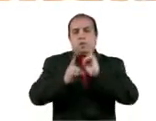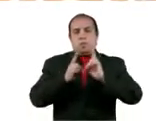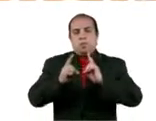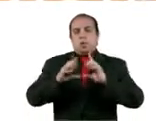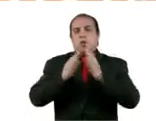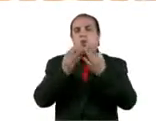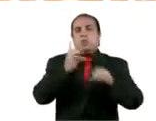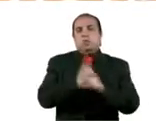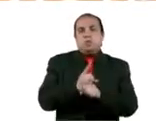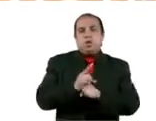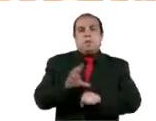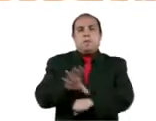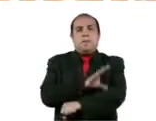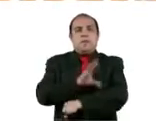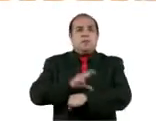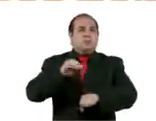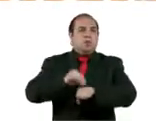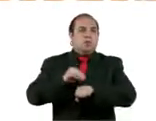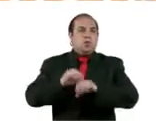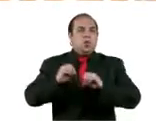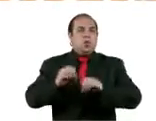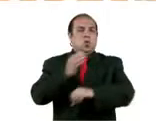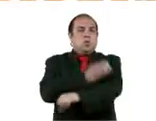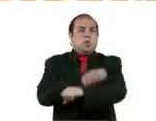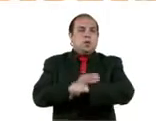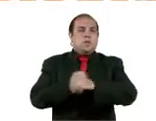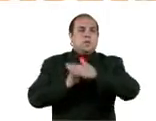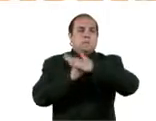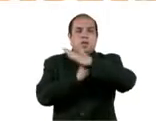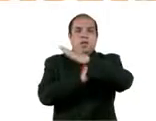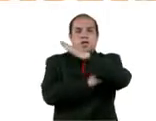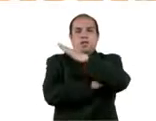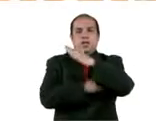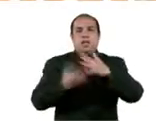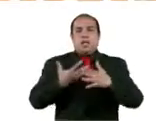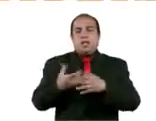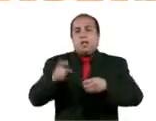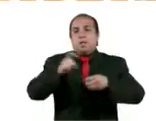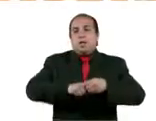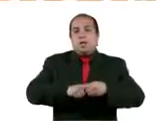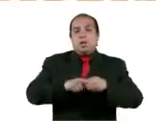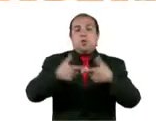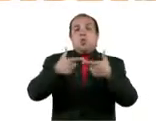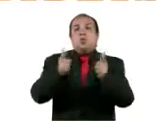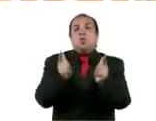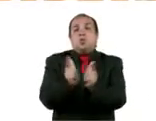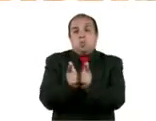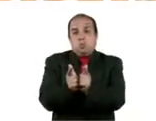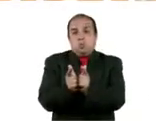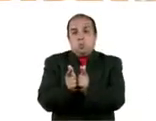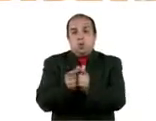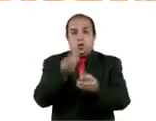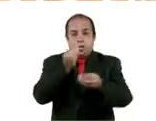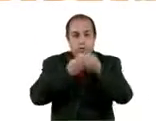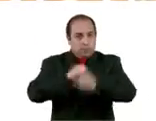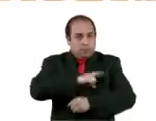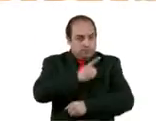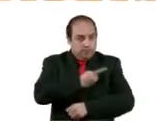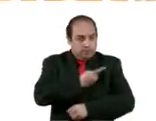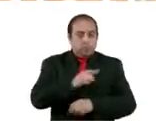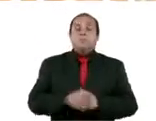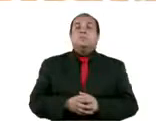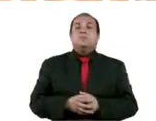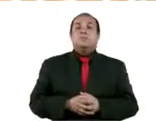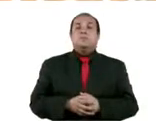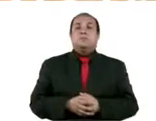Pila, de los compañeros de Pilares que están incorporando clubes de alimentación saludable. Cuando sumamos todo esto, se